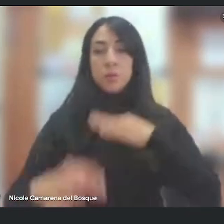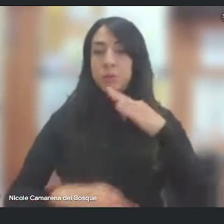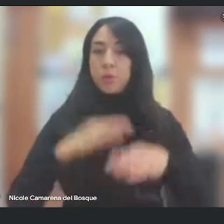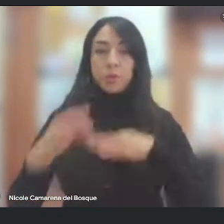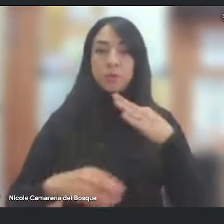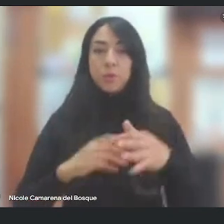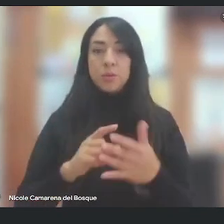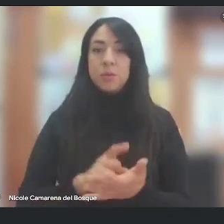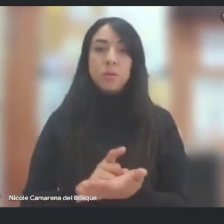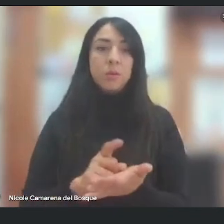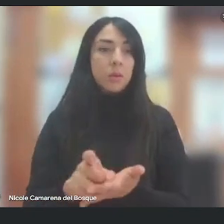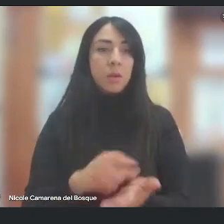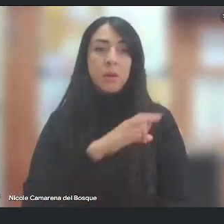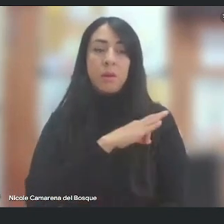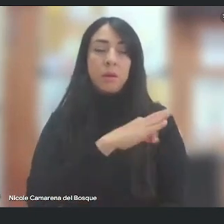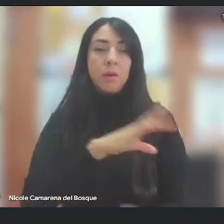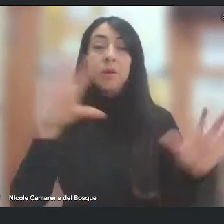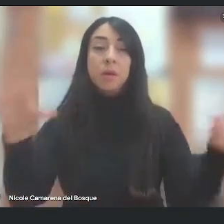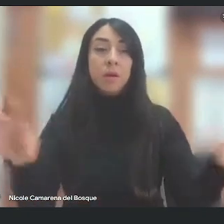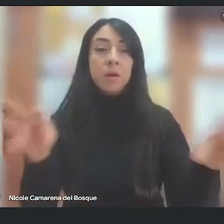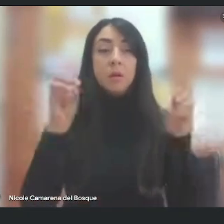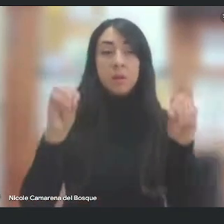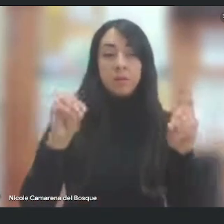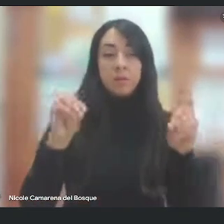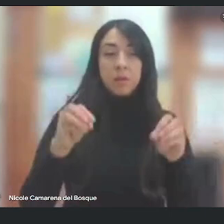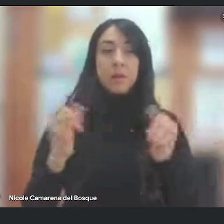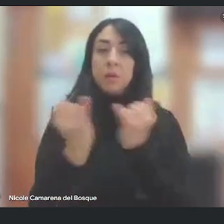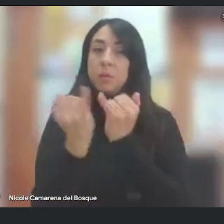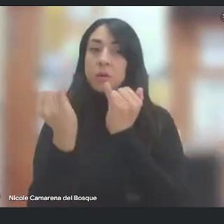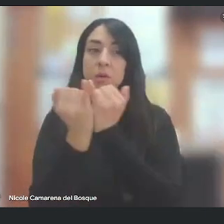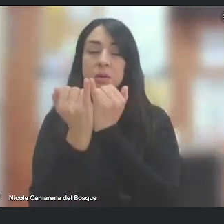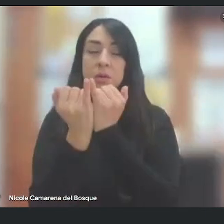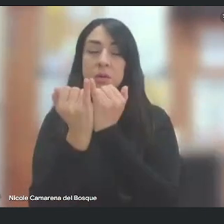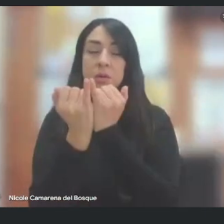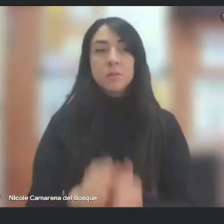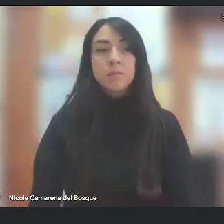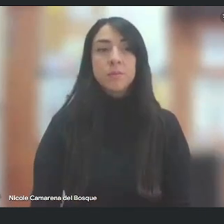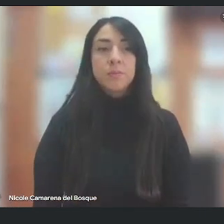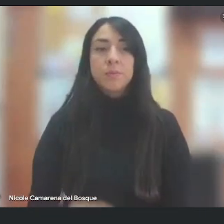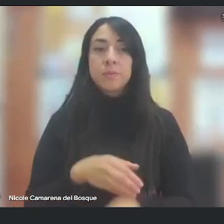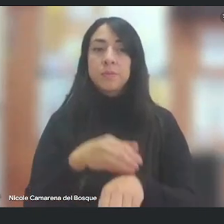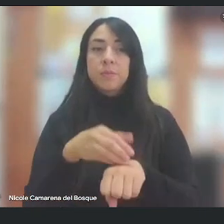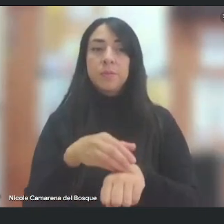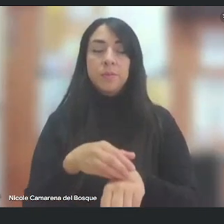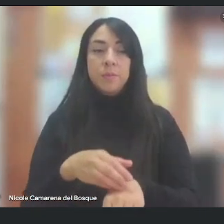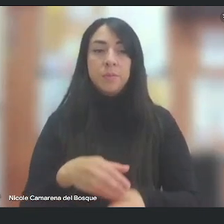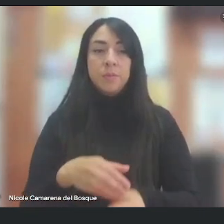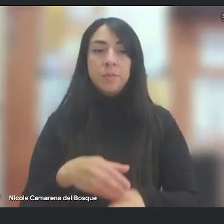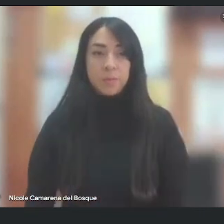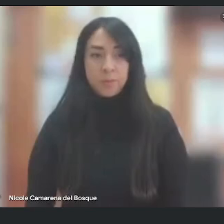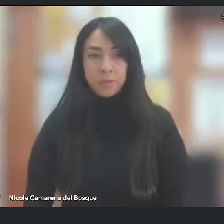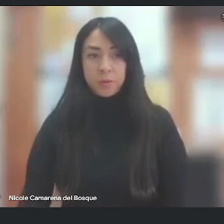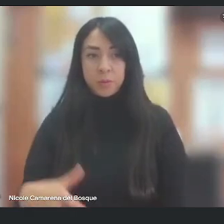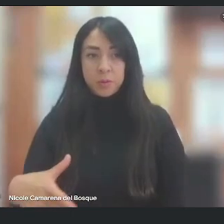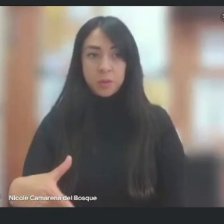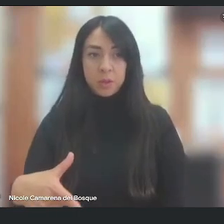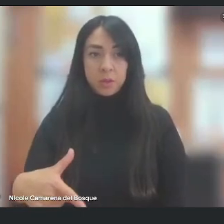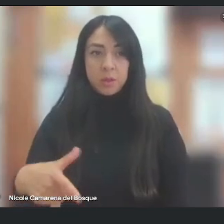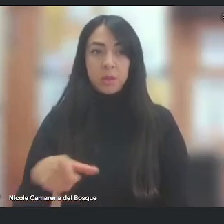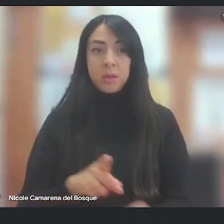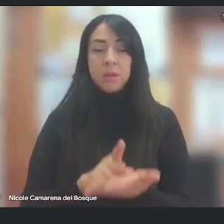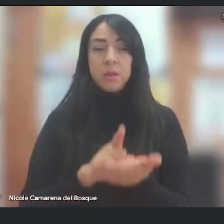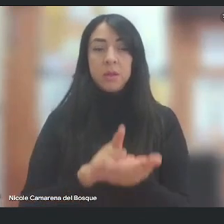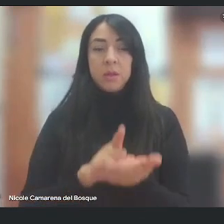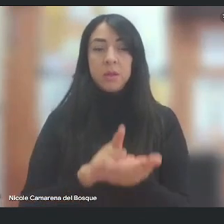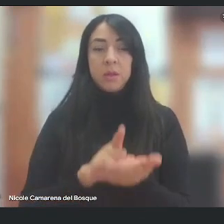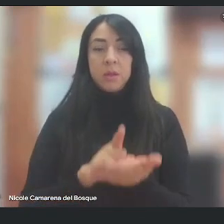El 7 es derecho a la información científica sobre sexualidad en lenguas, en sistemas,